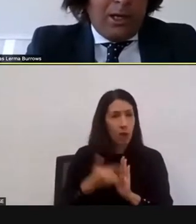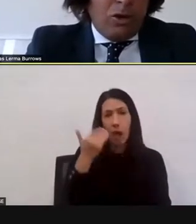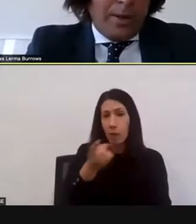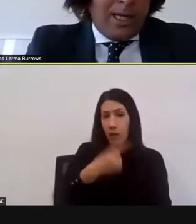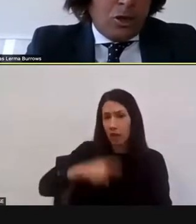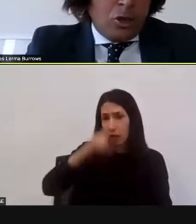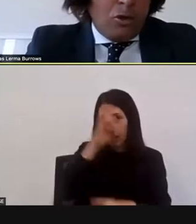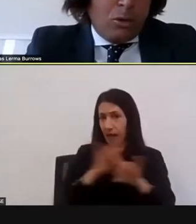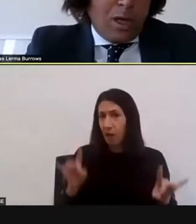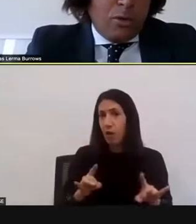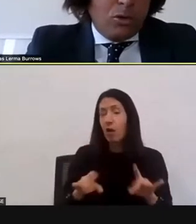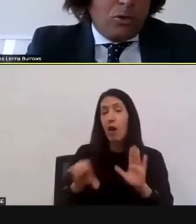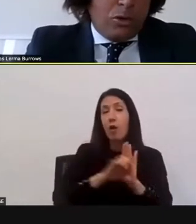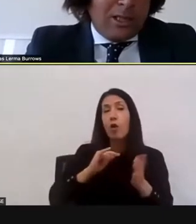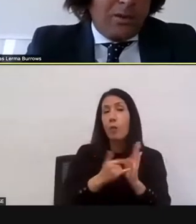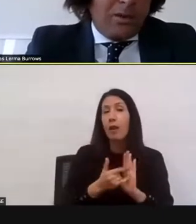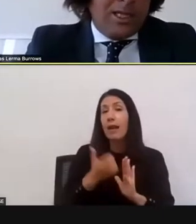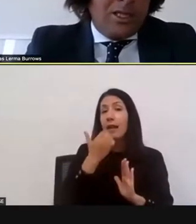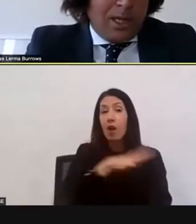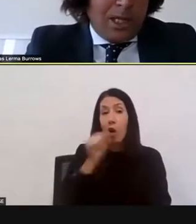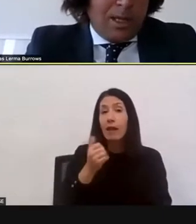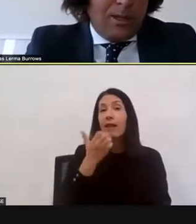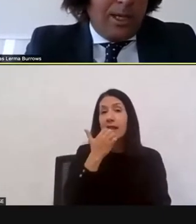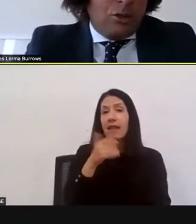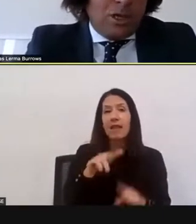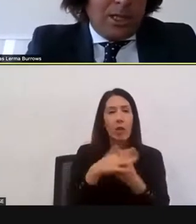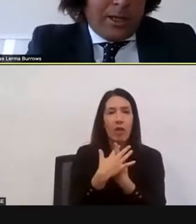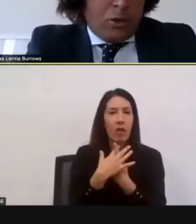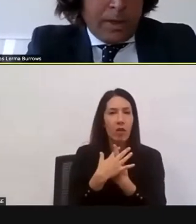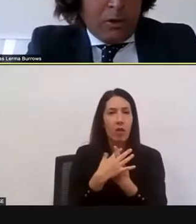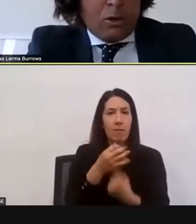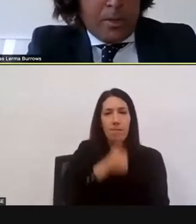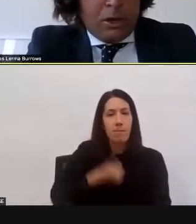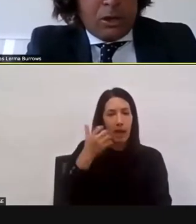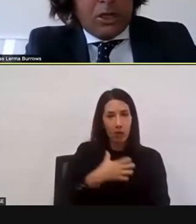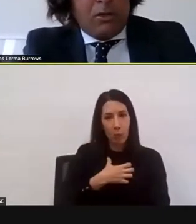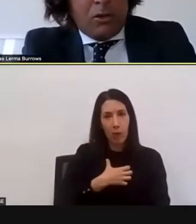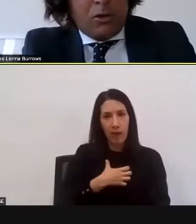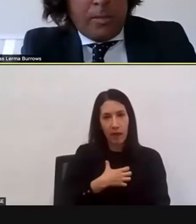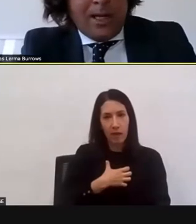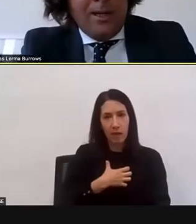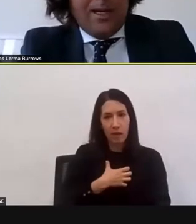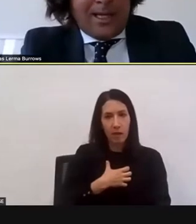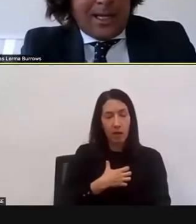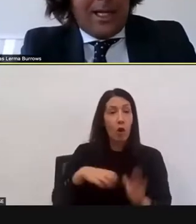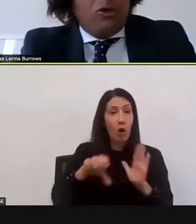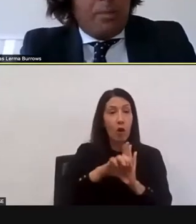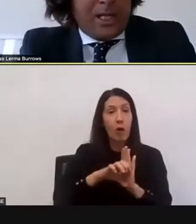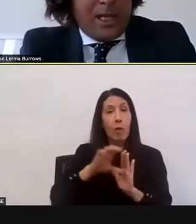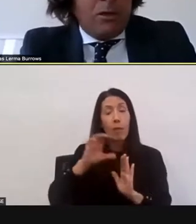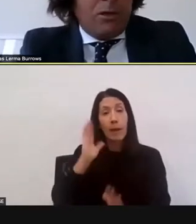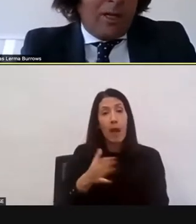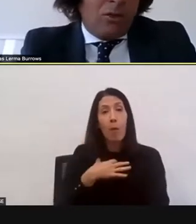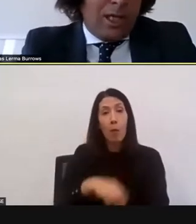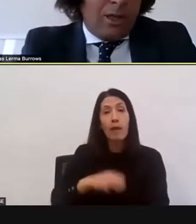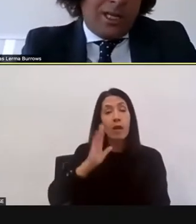El Código Penal solo actuamos cuando la situación ya es insostenible. Esto se tiene que resolver en otro ámbito. Otra cosa es que el Código Penal esté castigando y